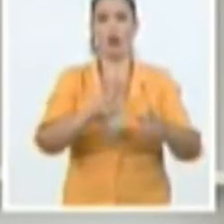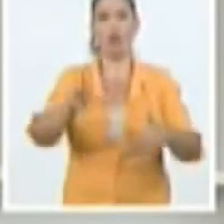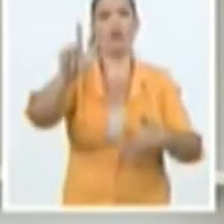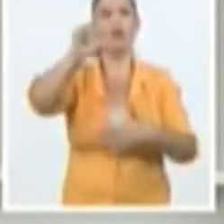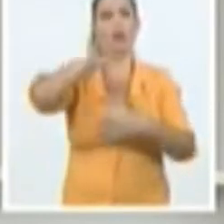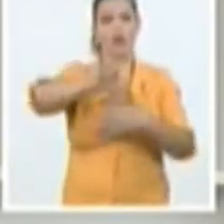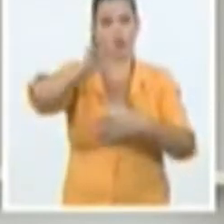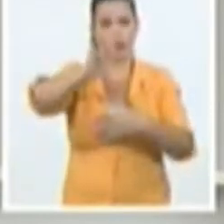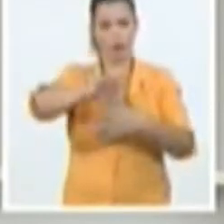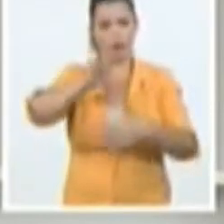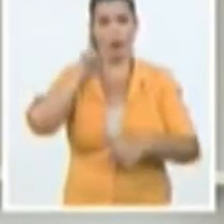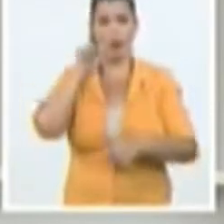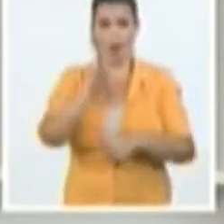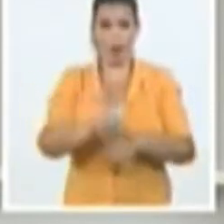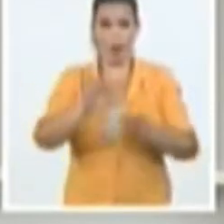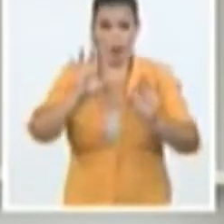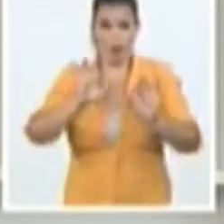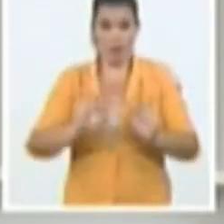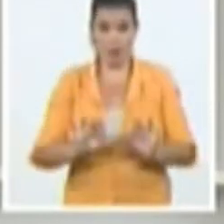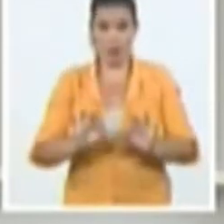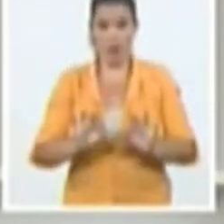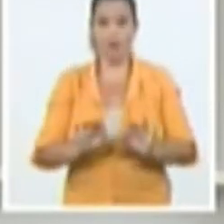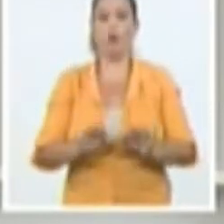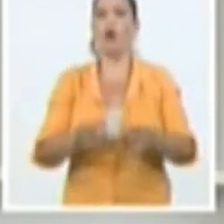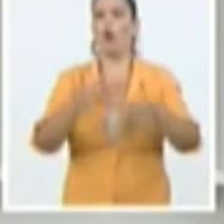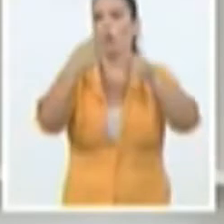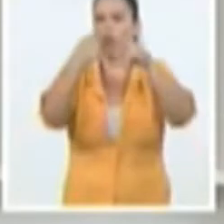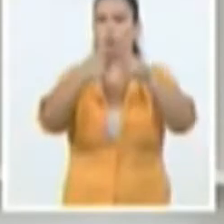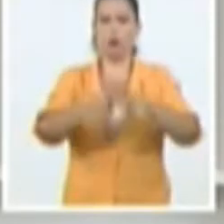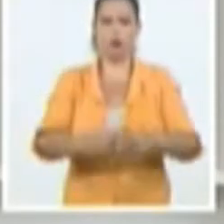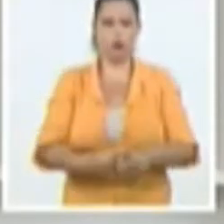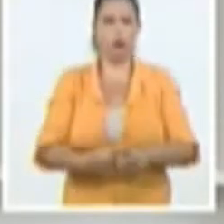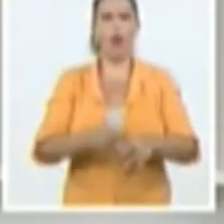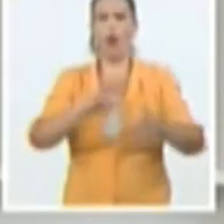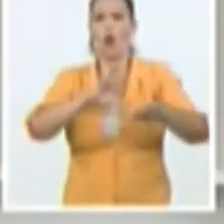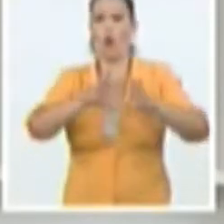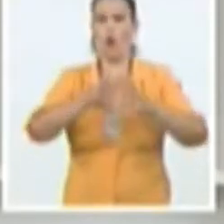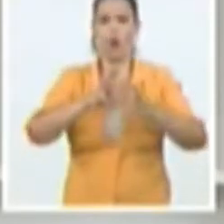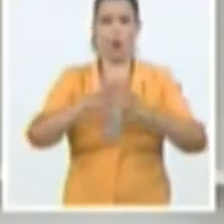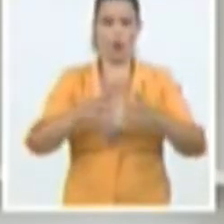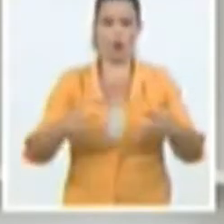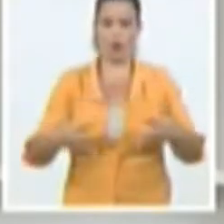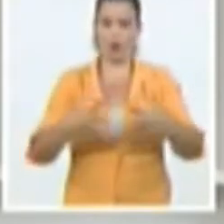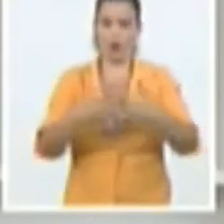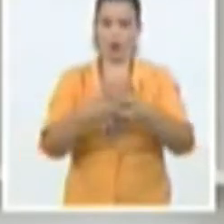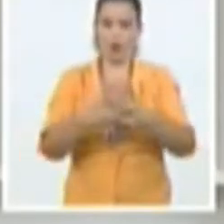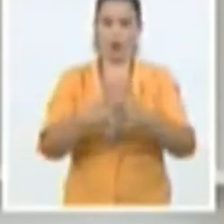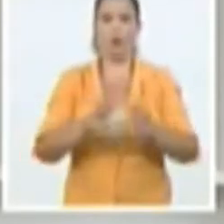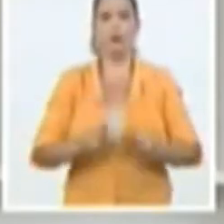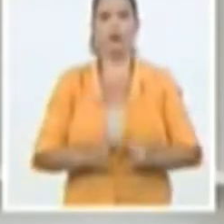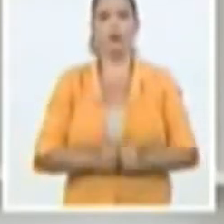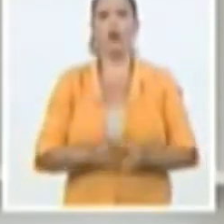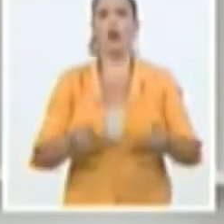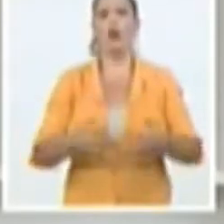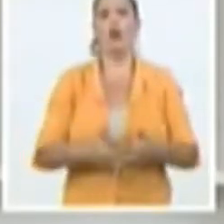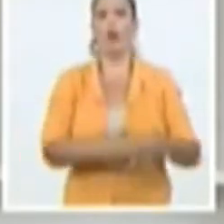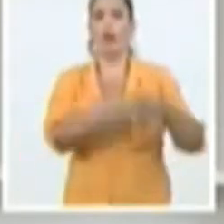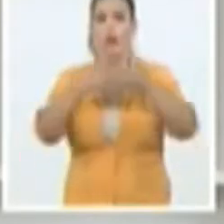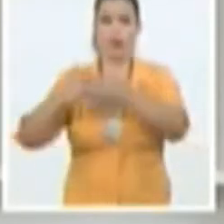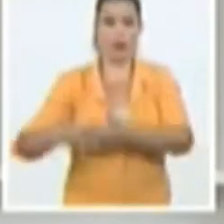amplia red de organizaciones no gubernamentales de las que Estados Unidos dispone por todo el mundo para